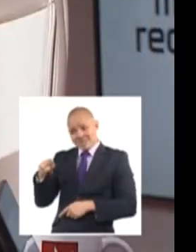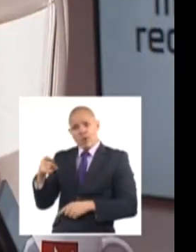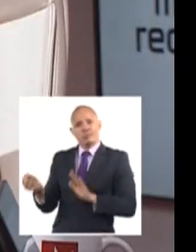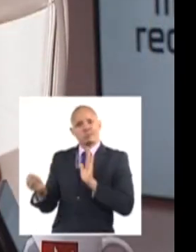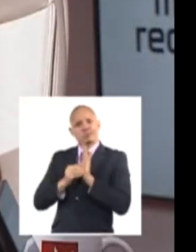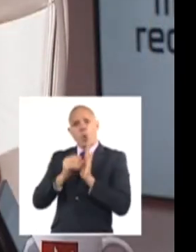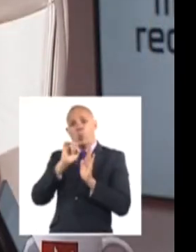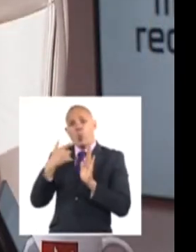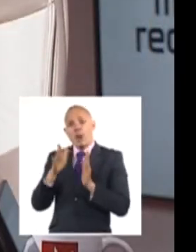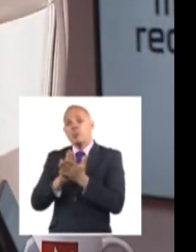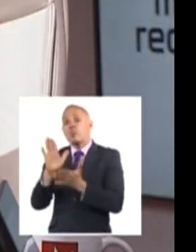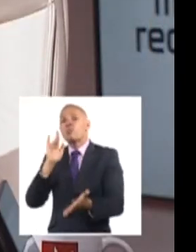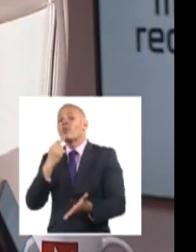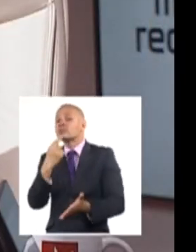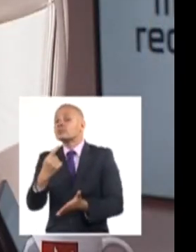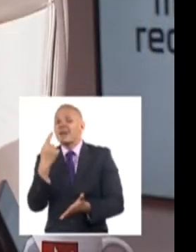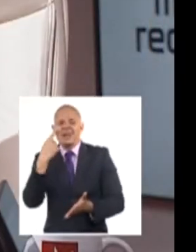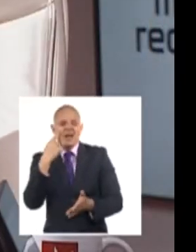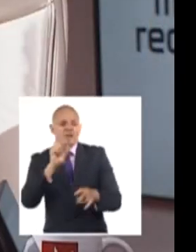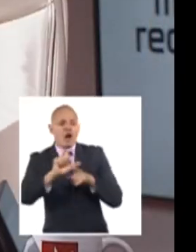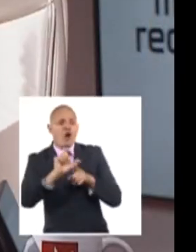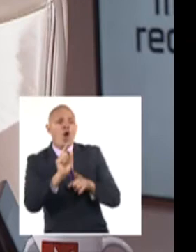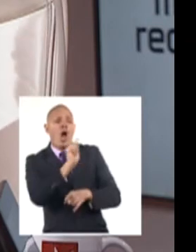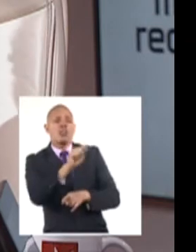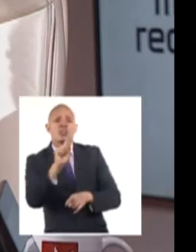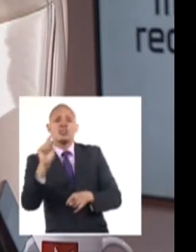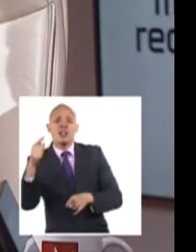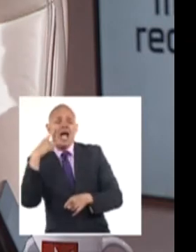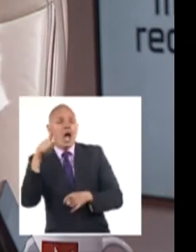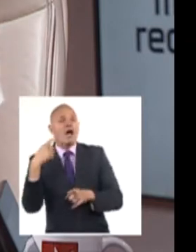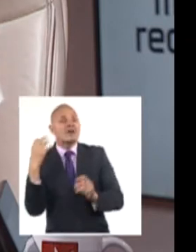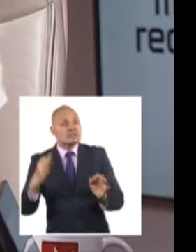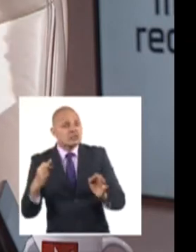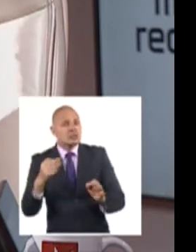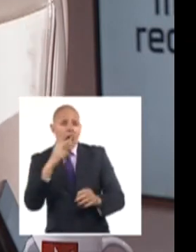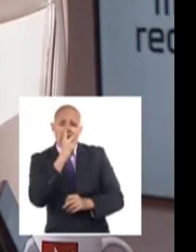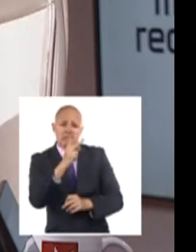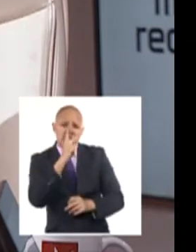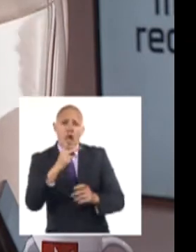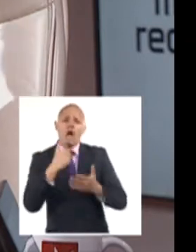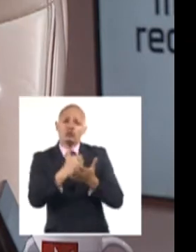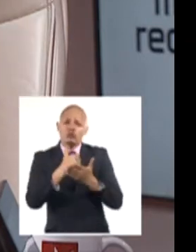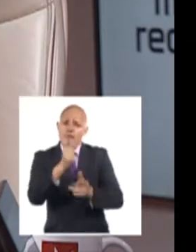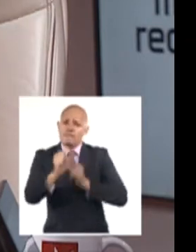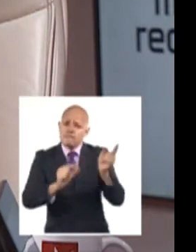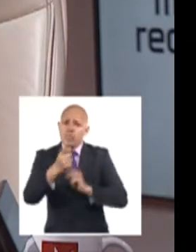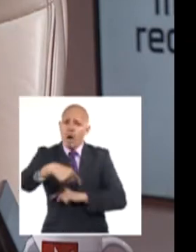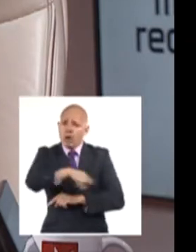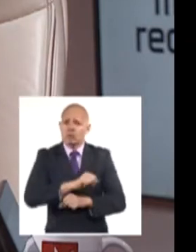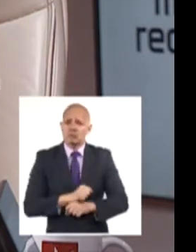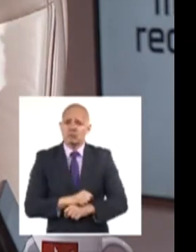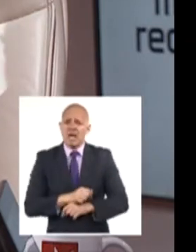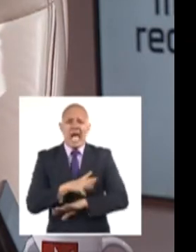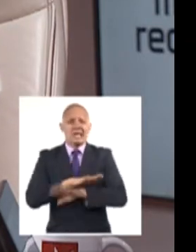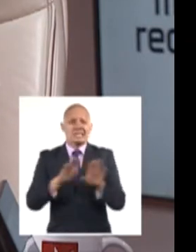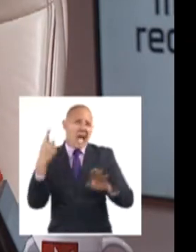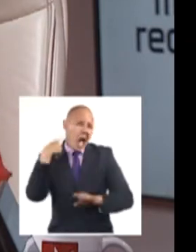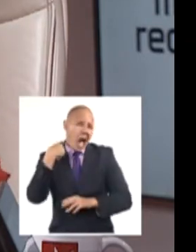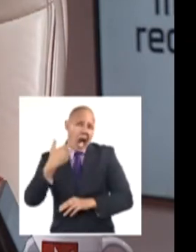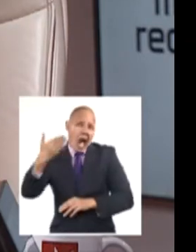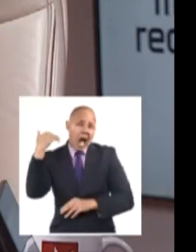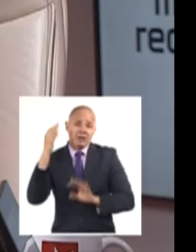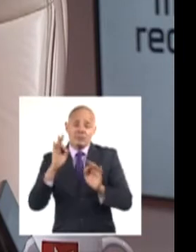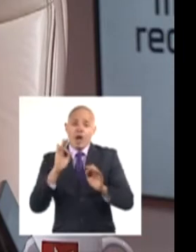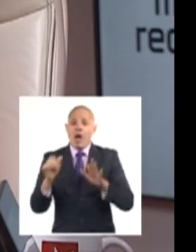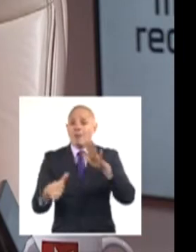su programa de gobierno y que ha sido olímpicamente desconocido por el gobierno de bando que